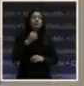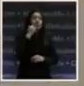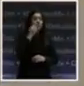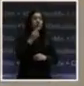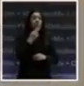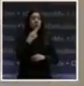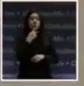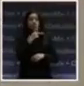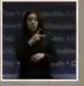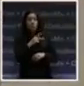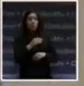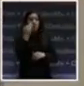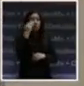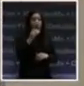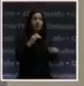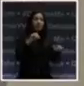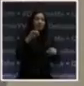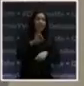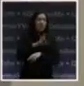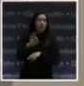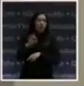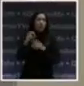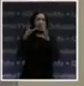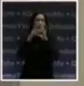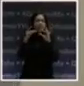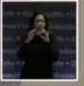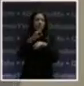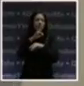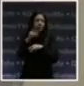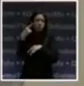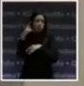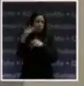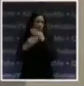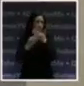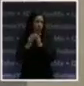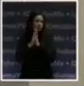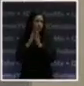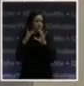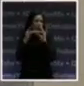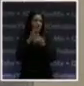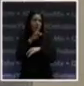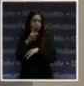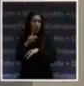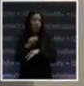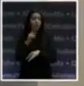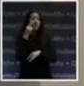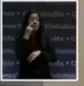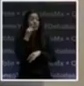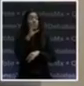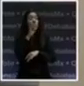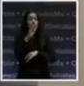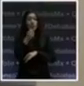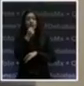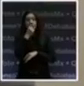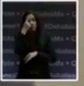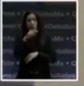Sí, candidato, ¿podría ser un poco más explícito en las medidas que piensa aplicar? Ok. Sí. Tiene usted 45 segundos, candidato, a